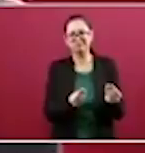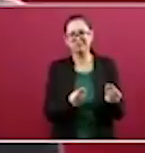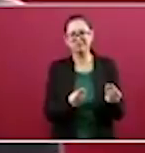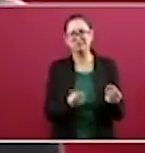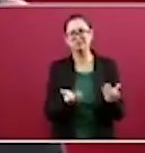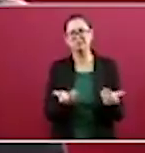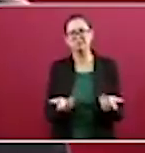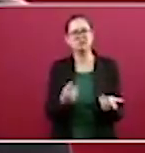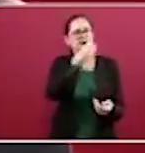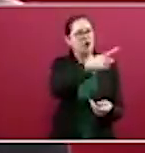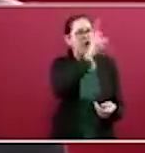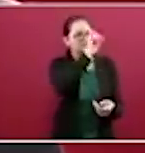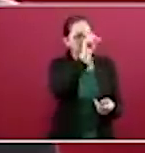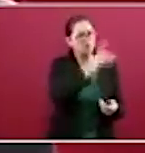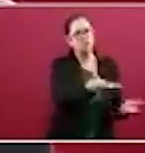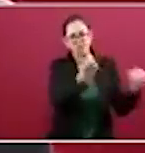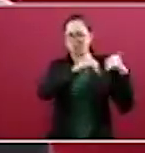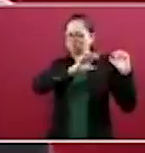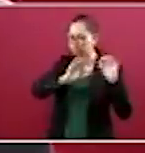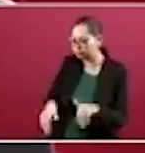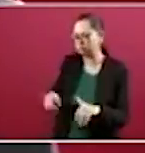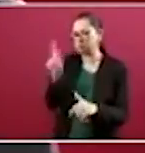contratación de asesores,